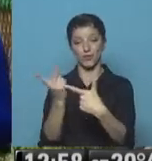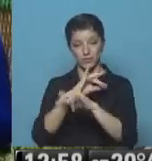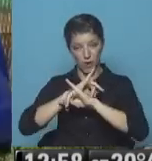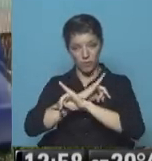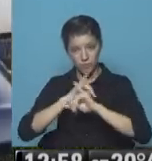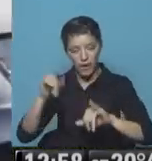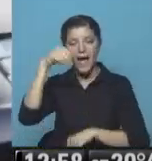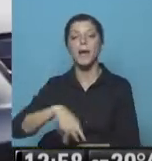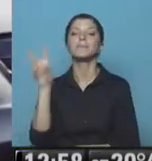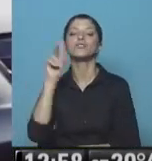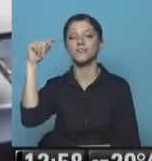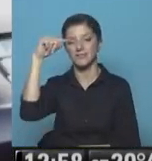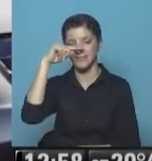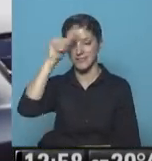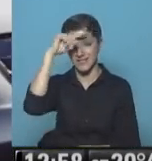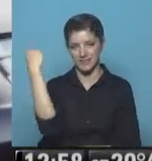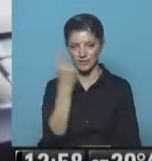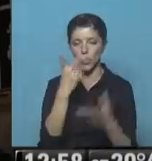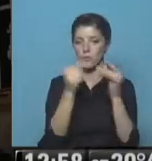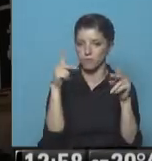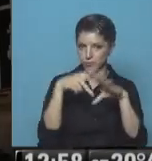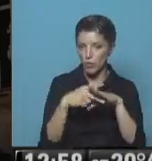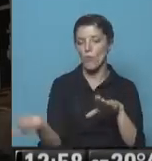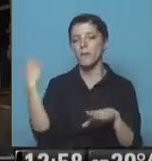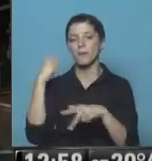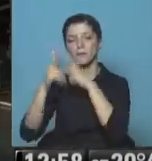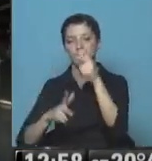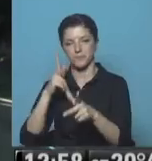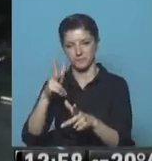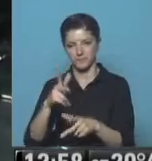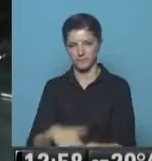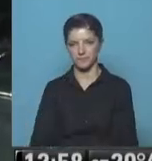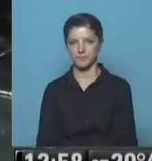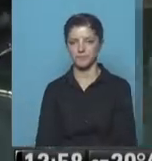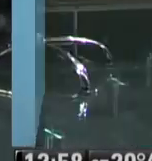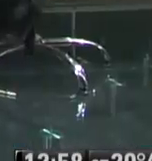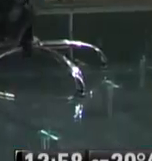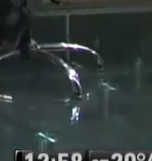luego de la pausa, en Visión 7 Internacional. Ya volvemos.